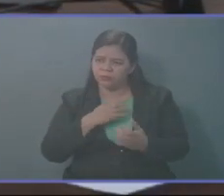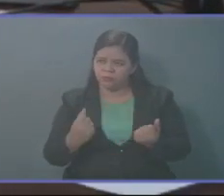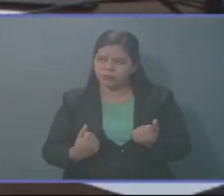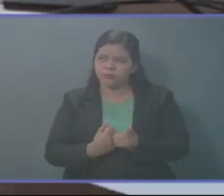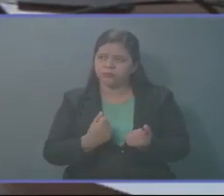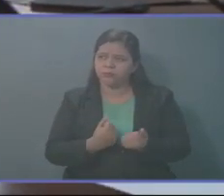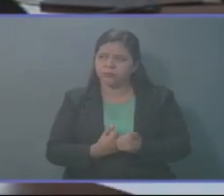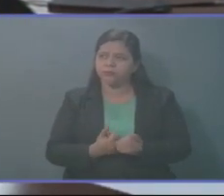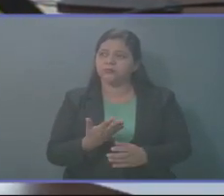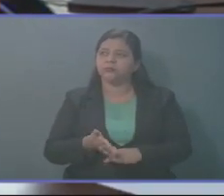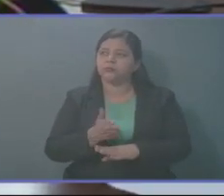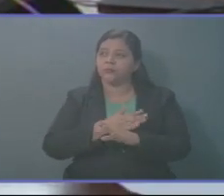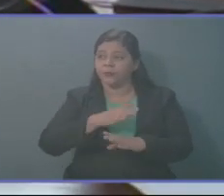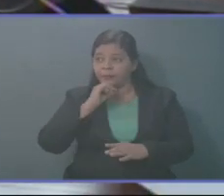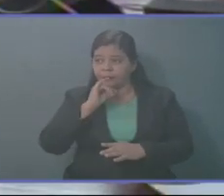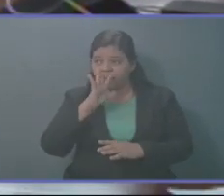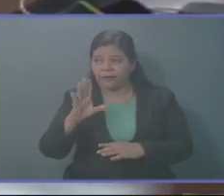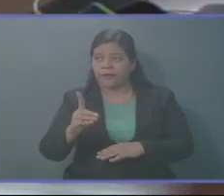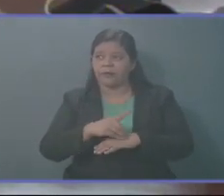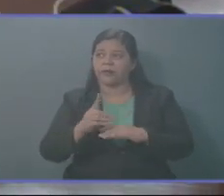al expresado por el diputado